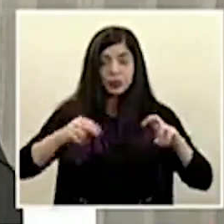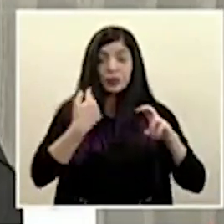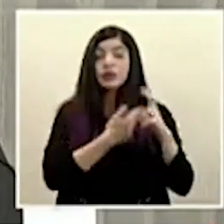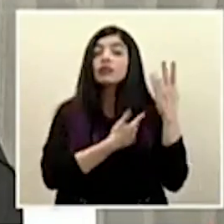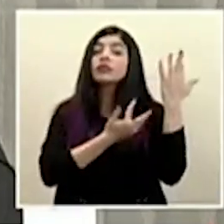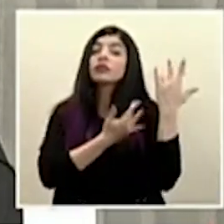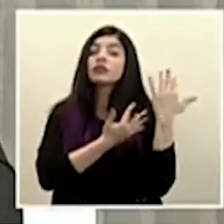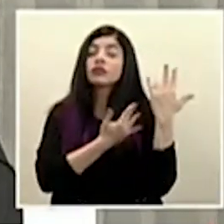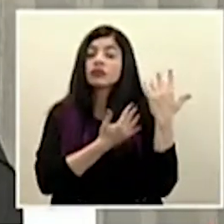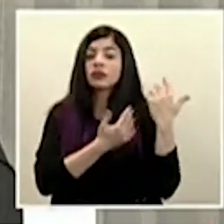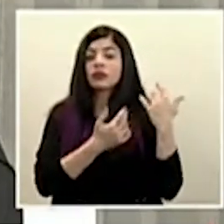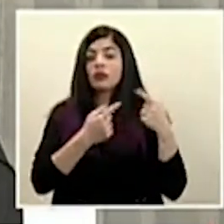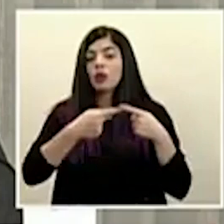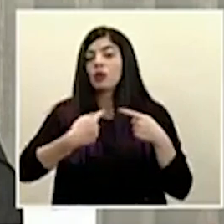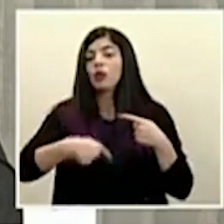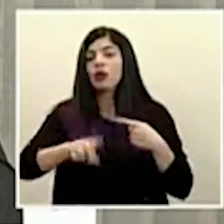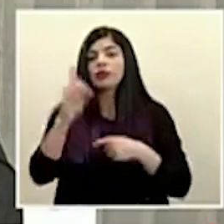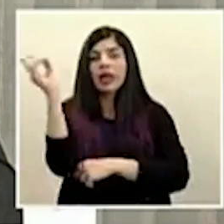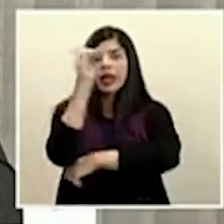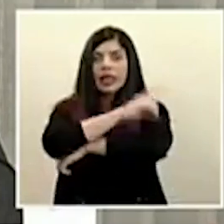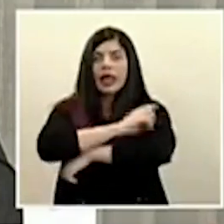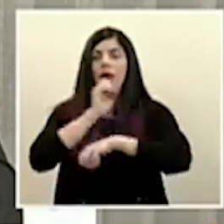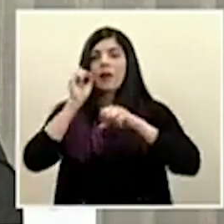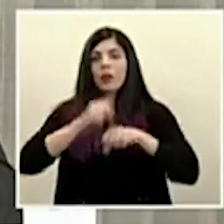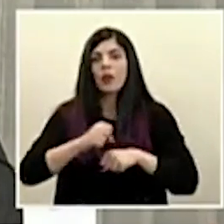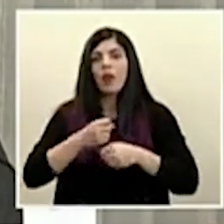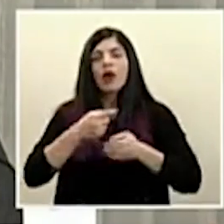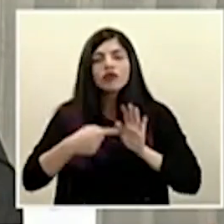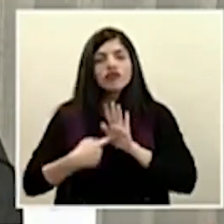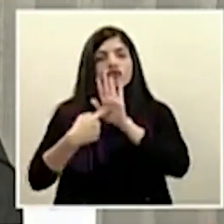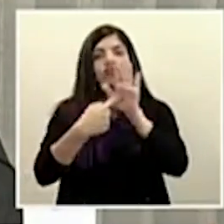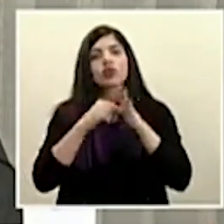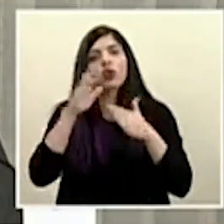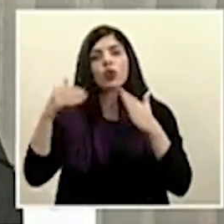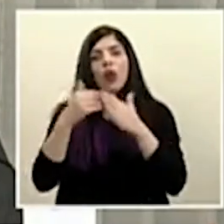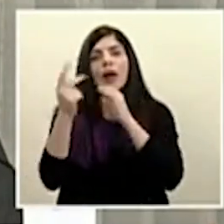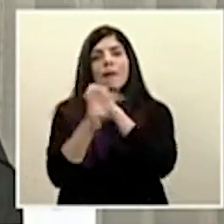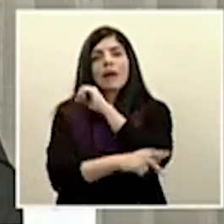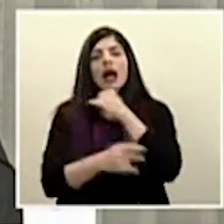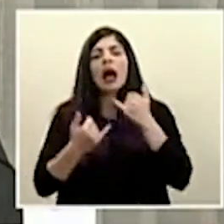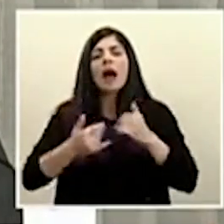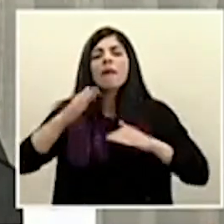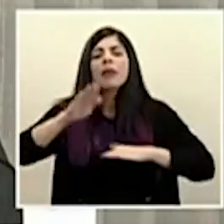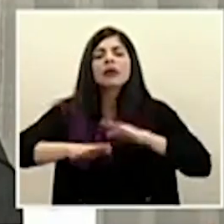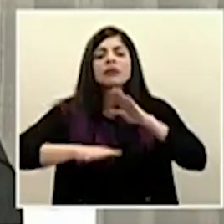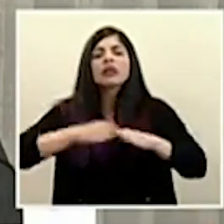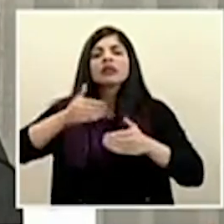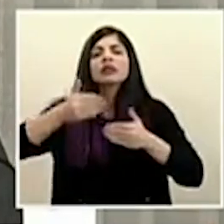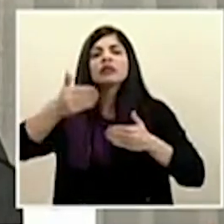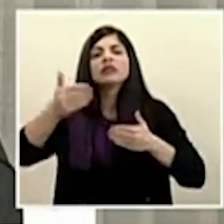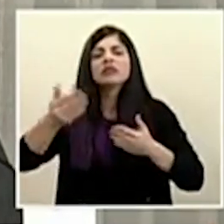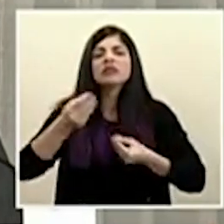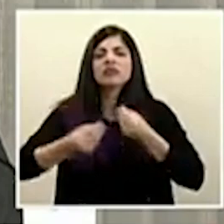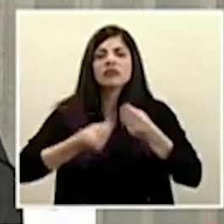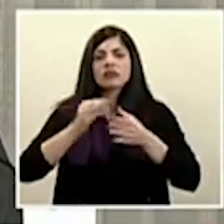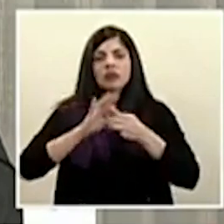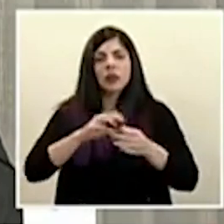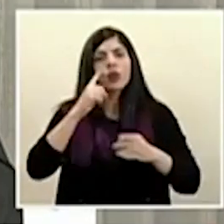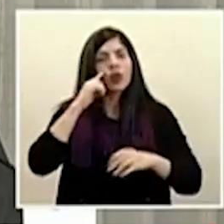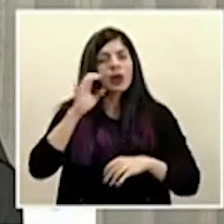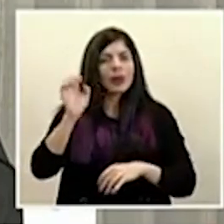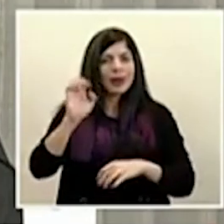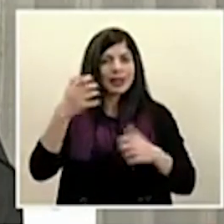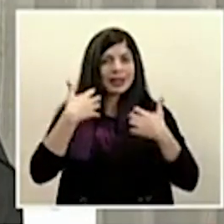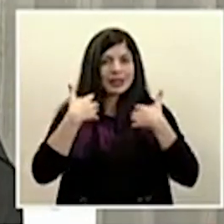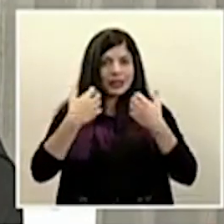esperamos también que en los próximos días compartamos con el país cuáles son los siguientes pasos en materia de la emergencia de